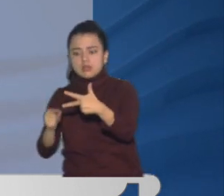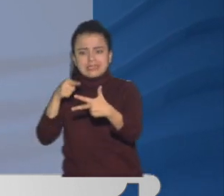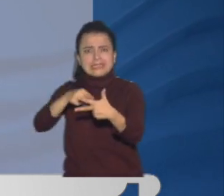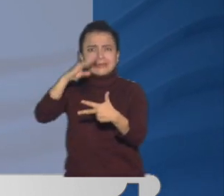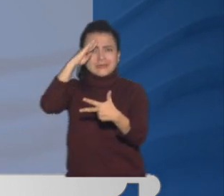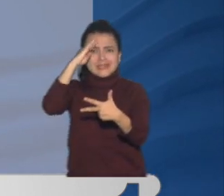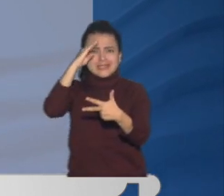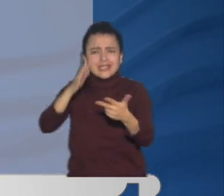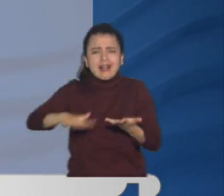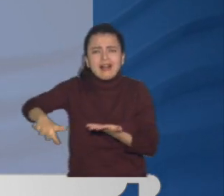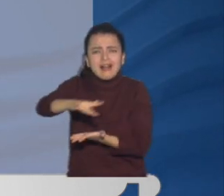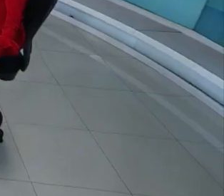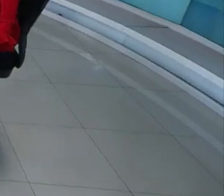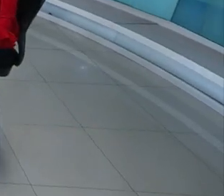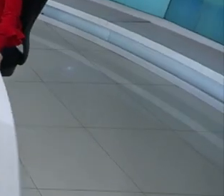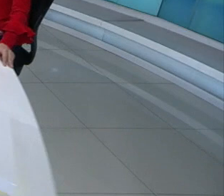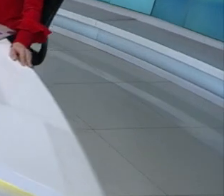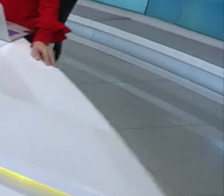volvemos.